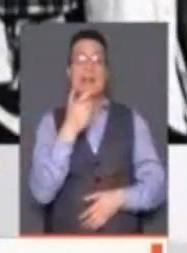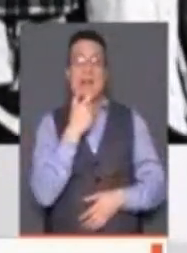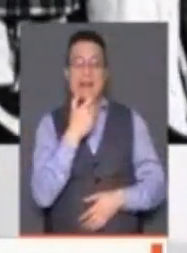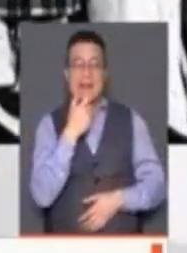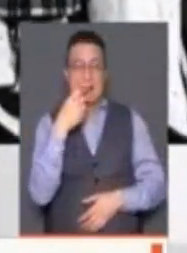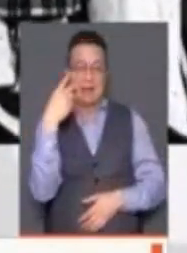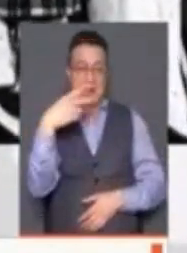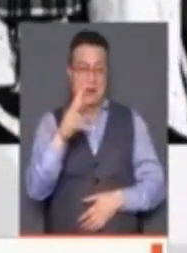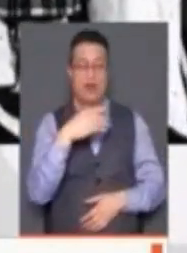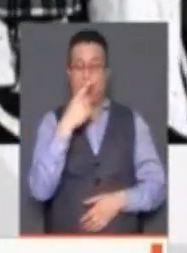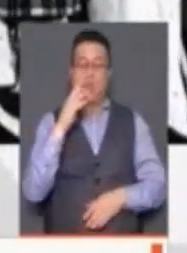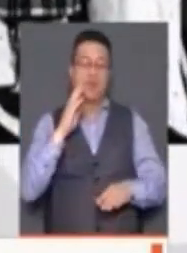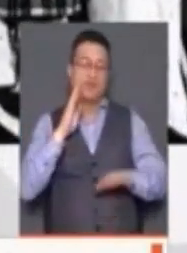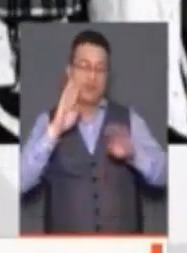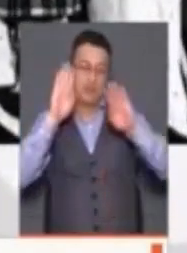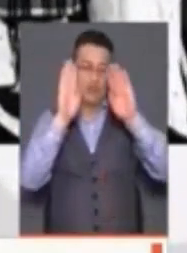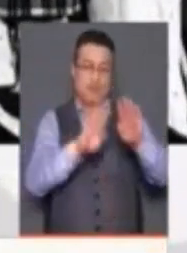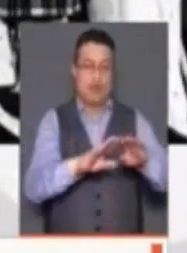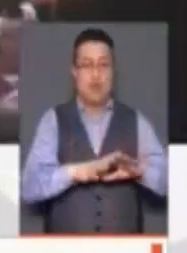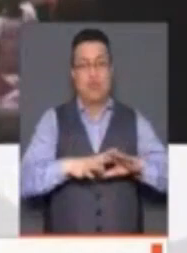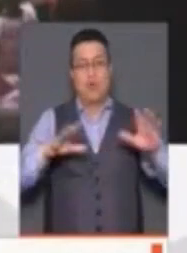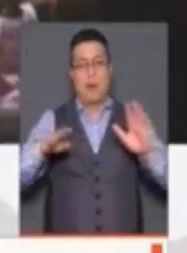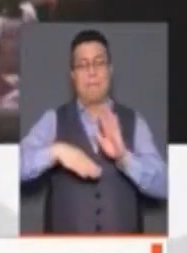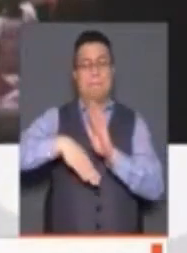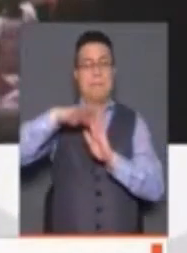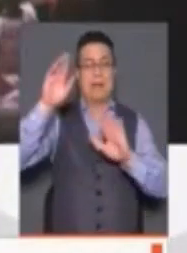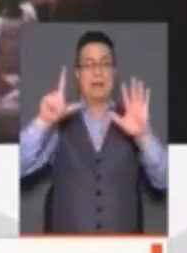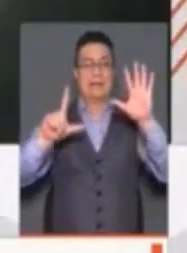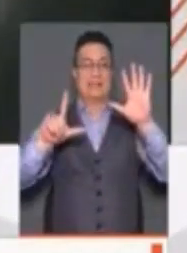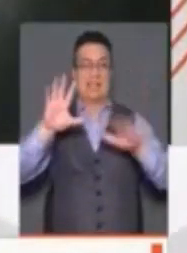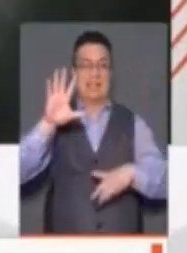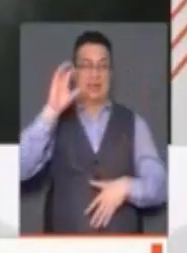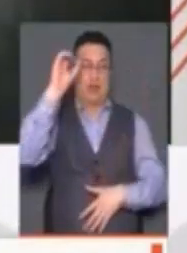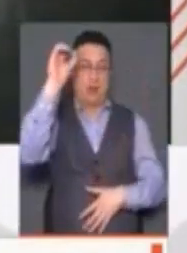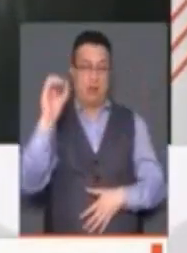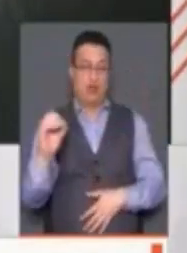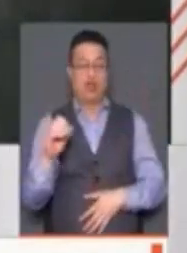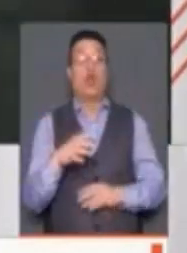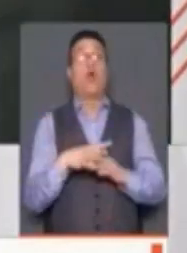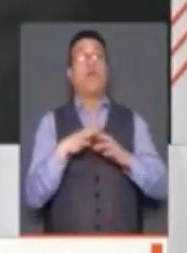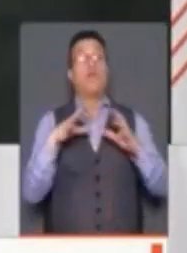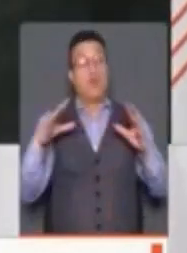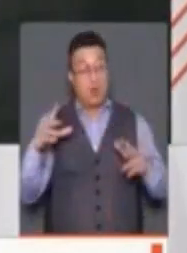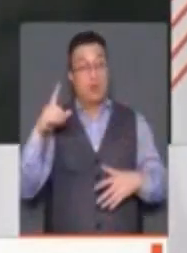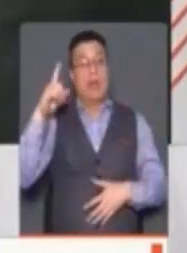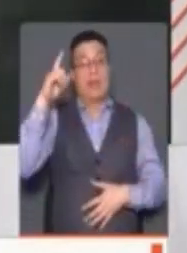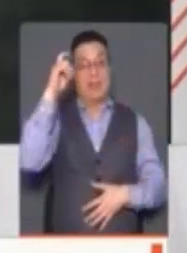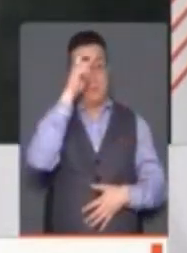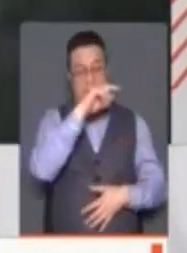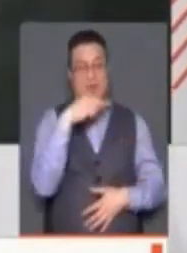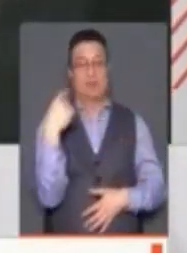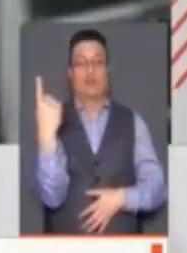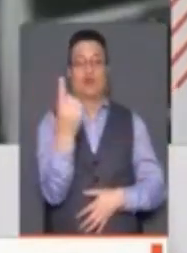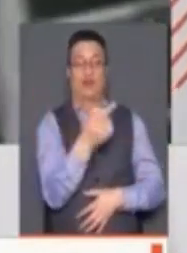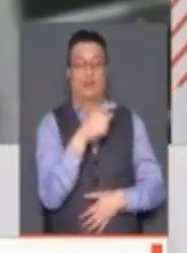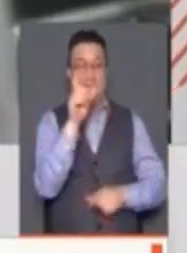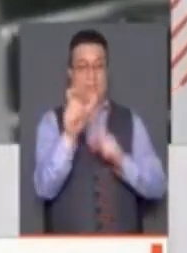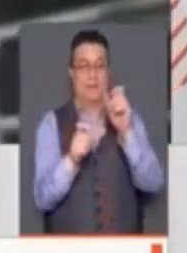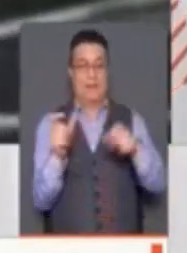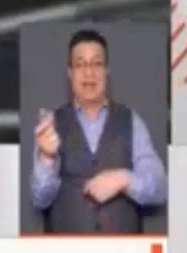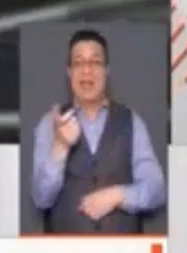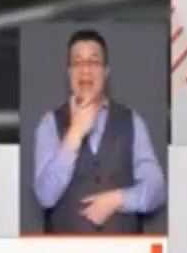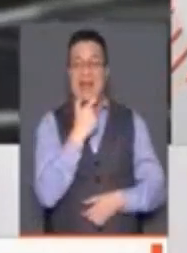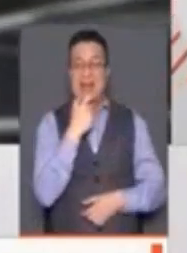una popularidad que está sobre el 75%. Lo decíamos, es muy difícil para el pueblo británico en su